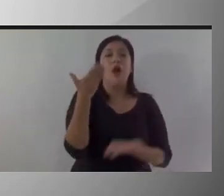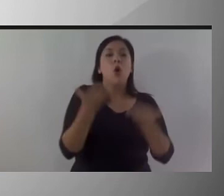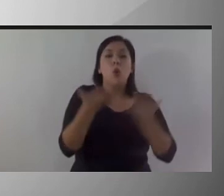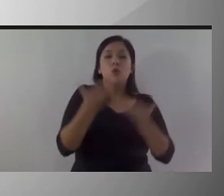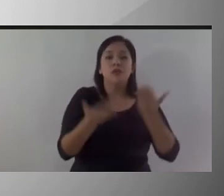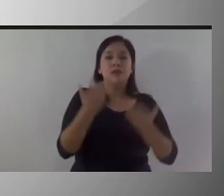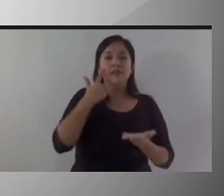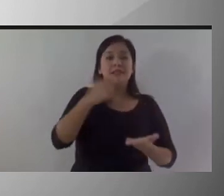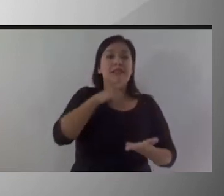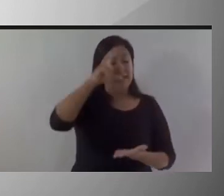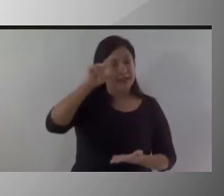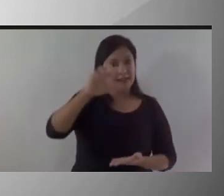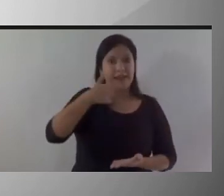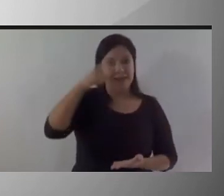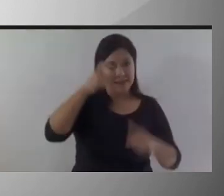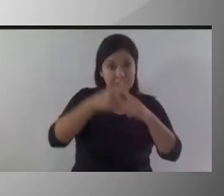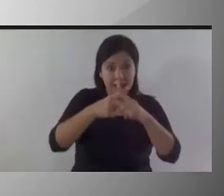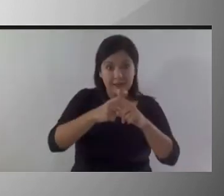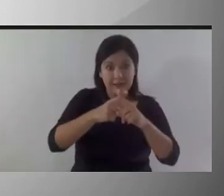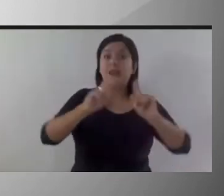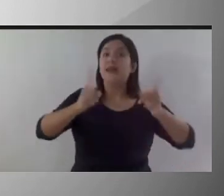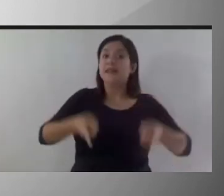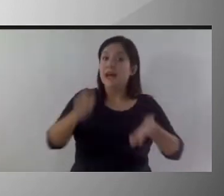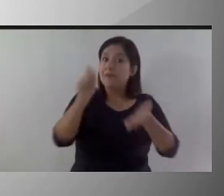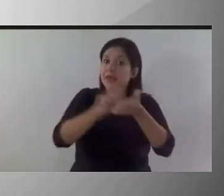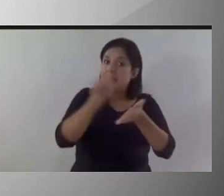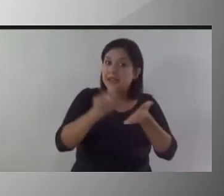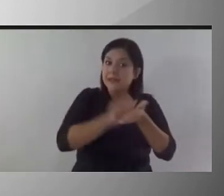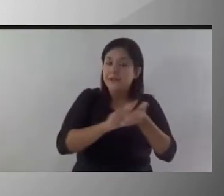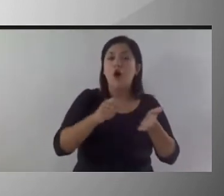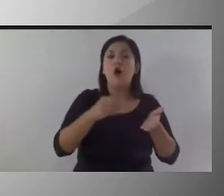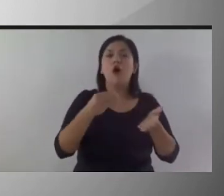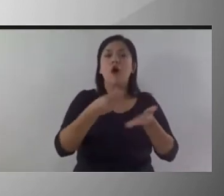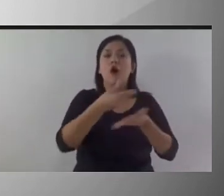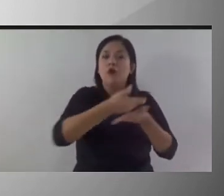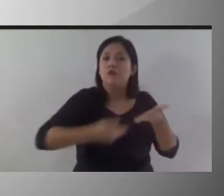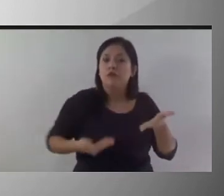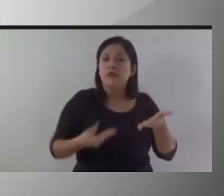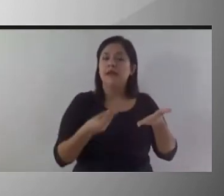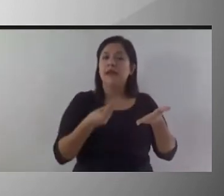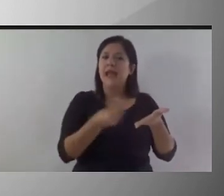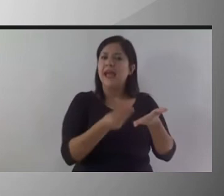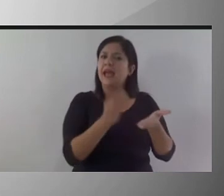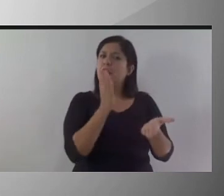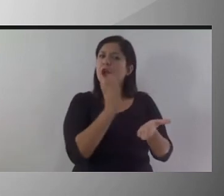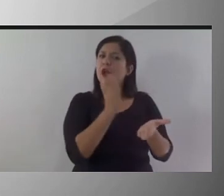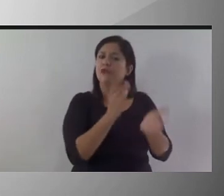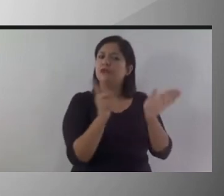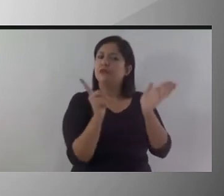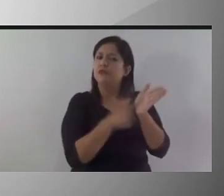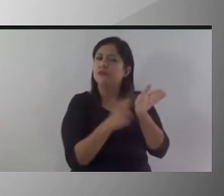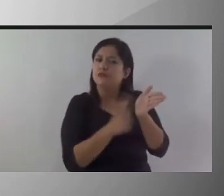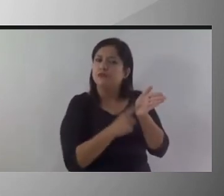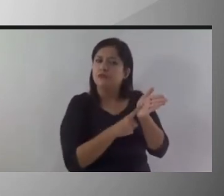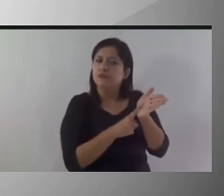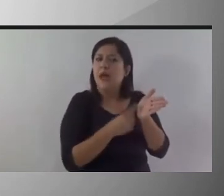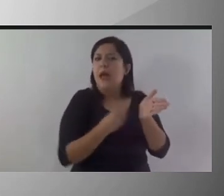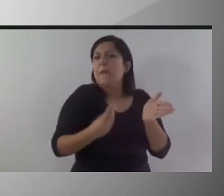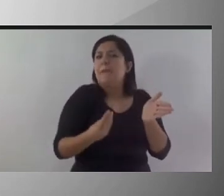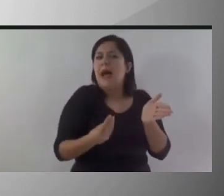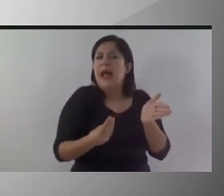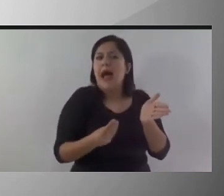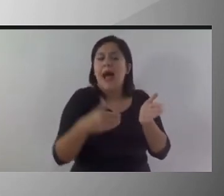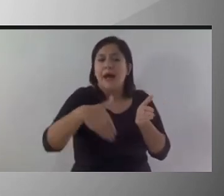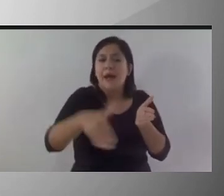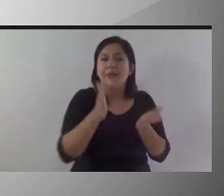Intersex, y además participó de la redacción de los principios de Yogyakarta, que son la aplicación de los principios, un principio para